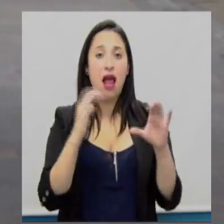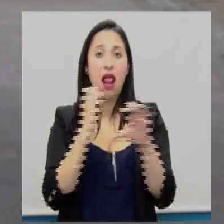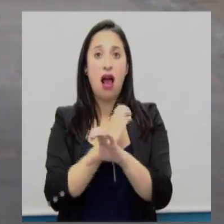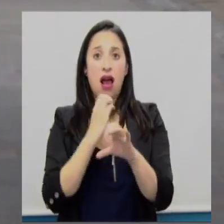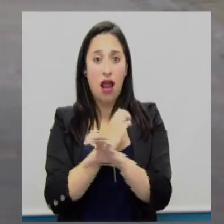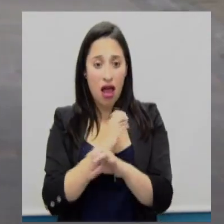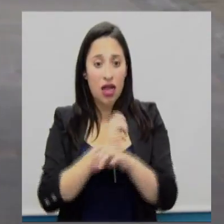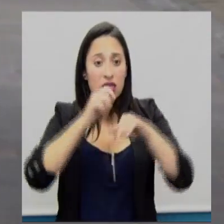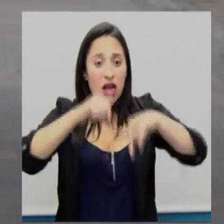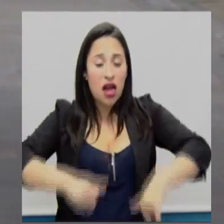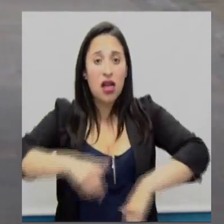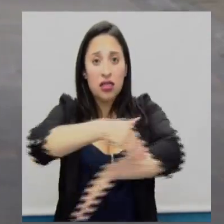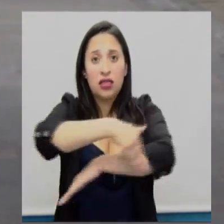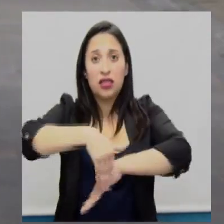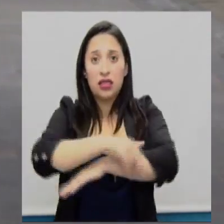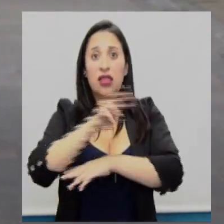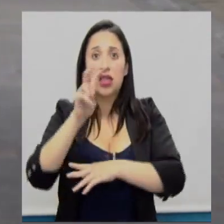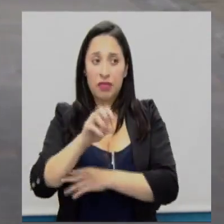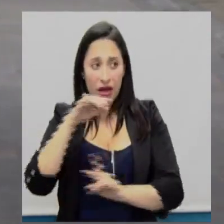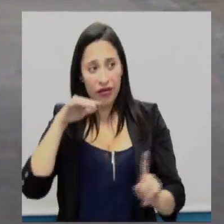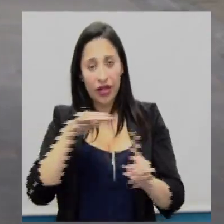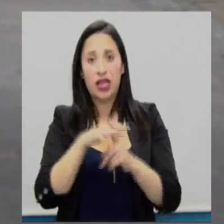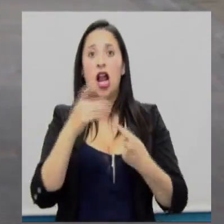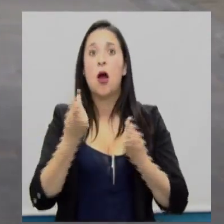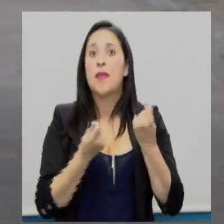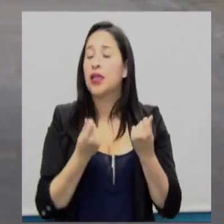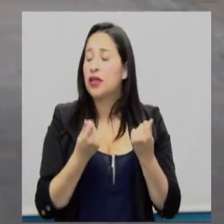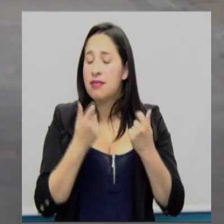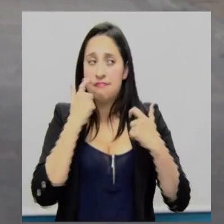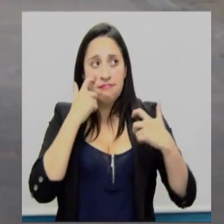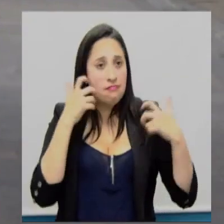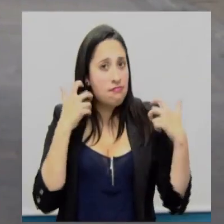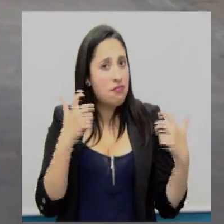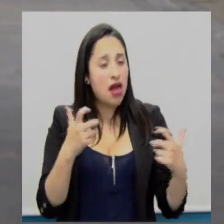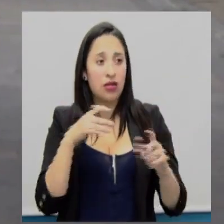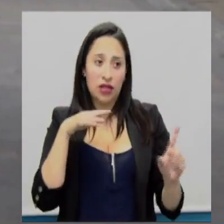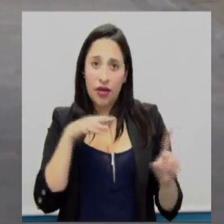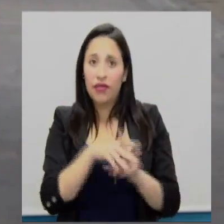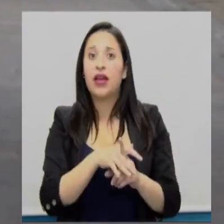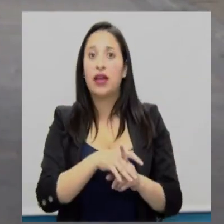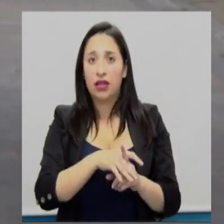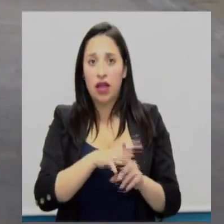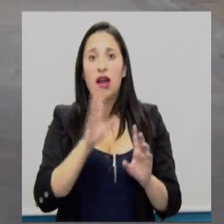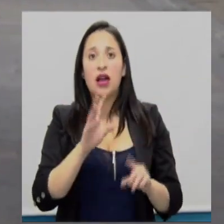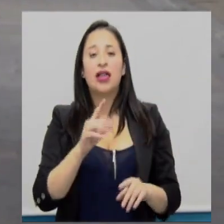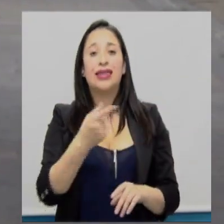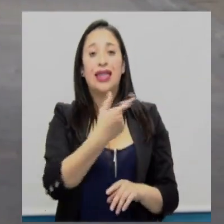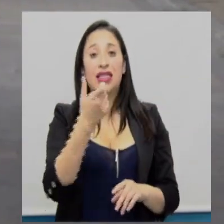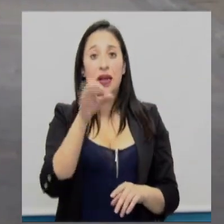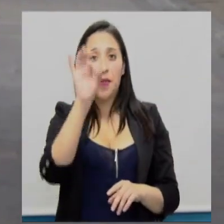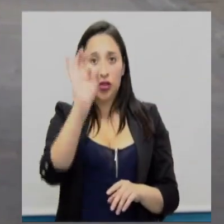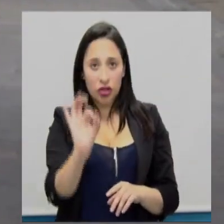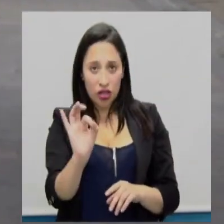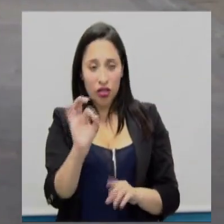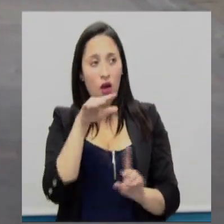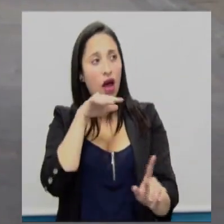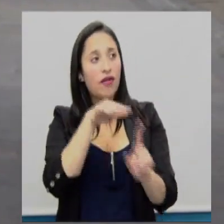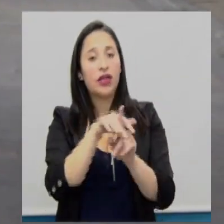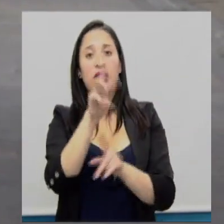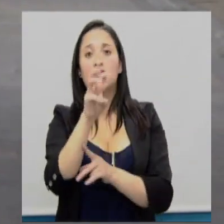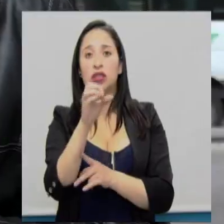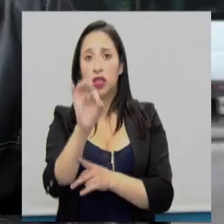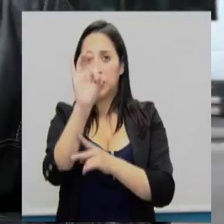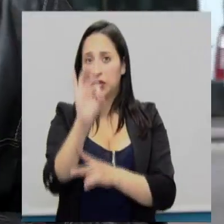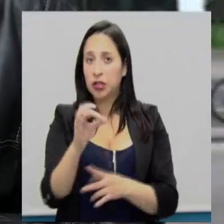décima y la Caracas, se va a afectar muchísimo, mucha zona comercial por la séptima, mucho, porque eso se afecta, del 100 el 80% se